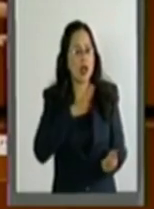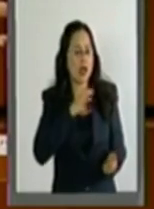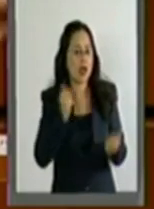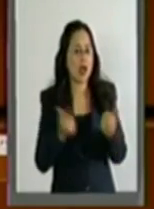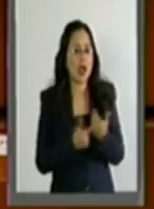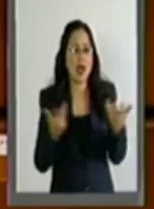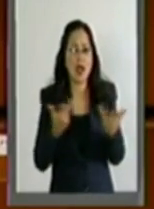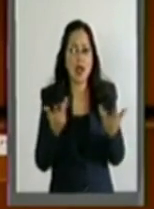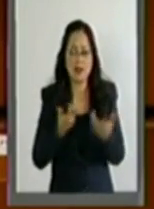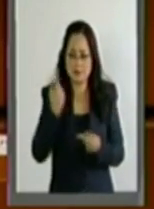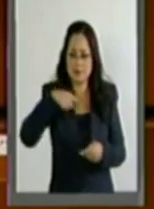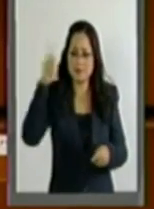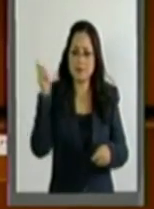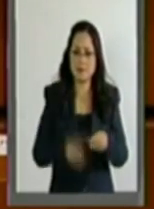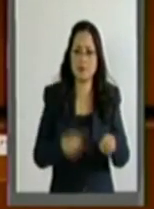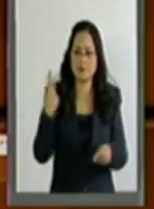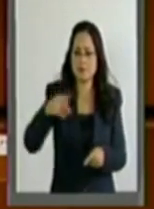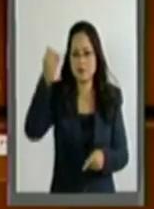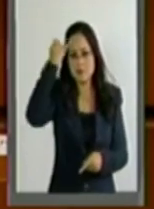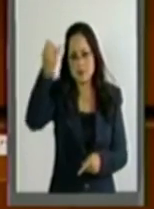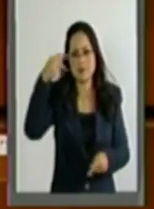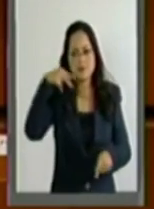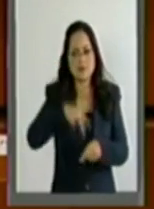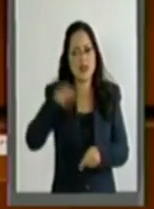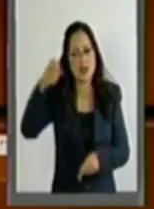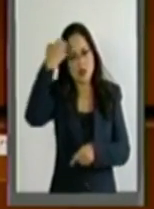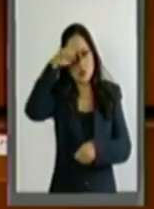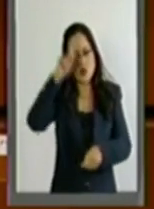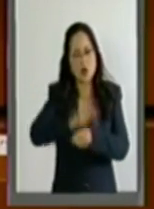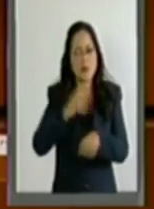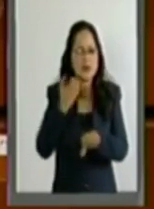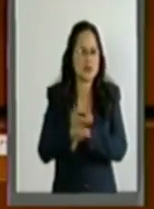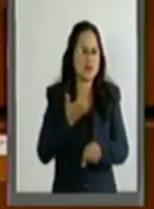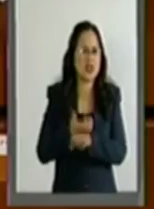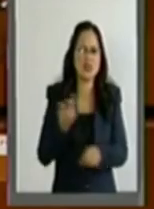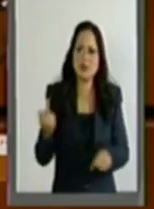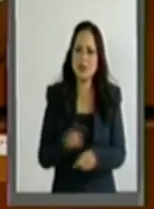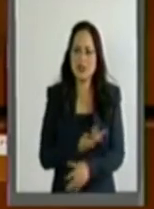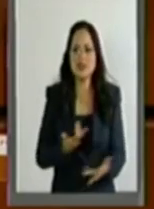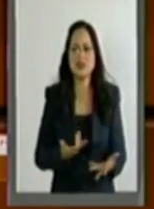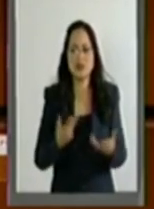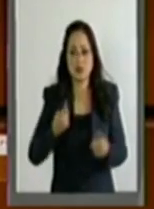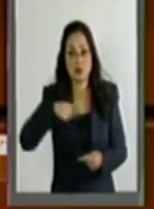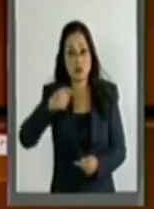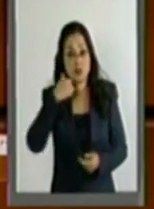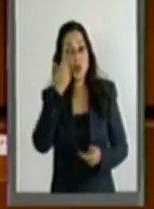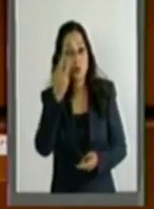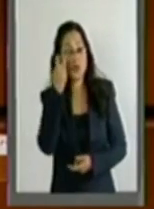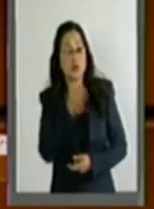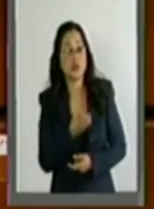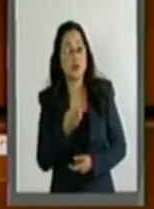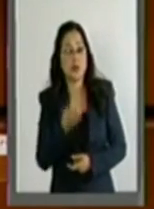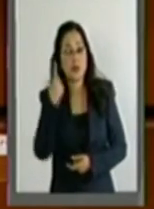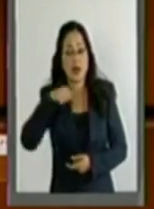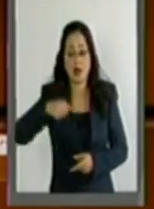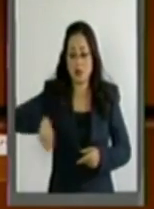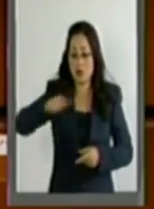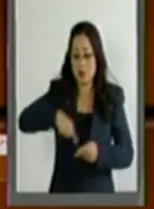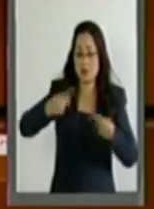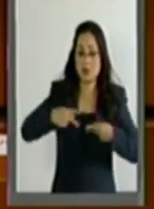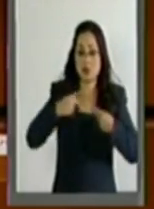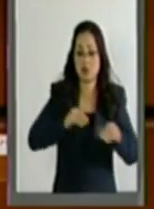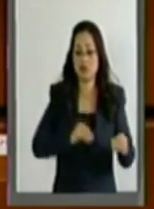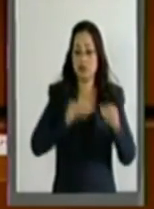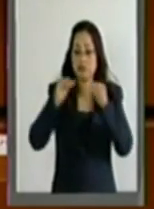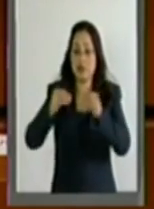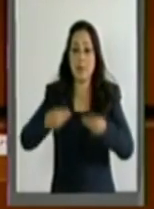lograron radicalizar las posiciones en Europa y en Estados Unidos. Eso es lo que queremos para nuestros hermanos,